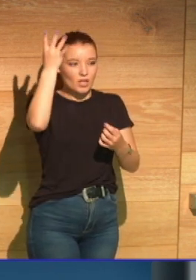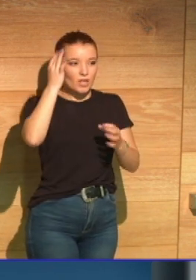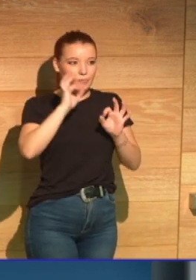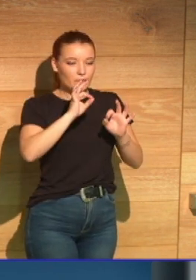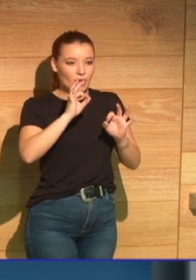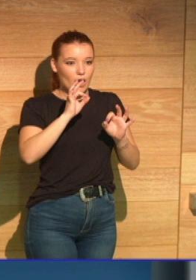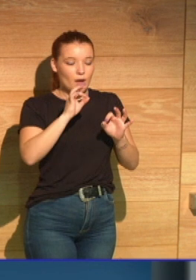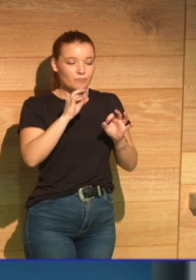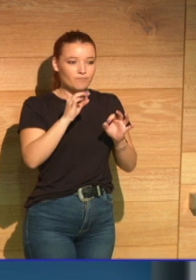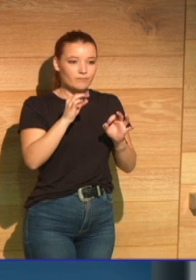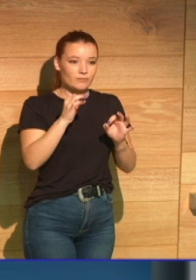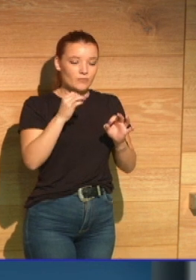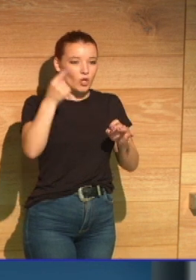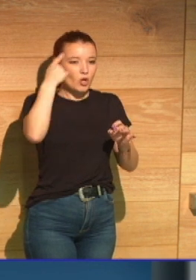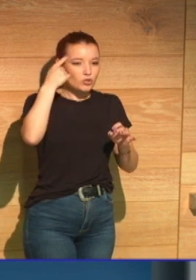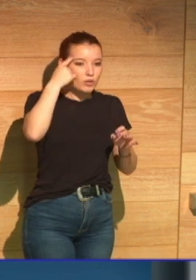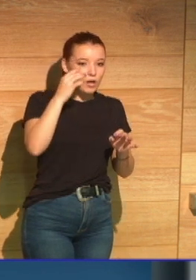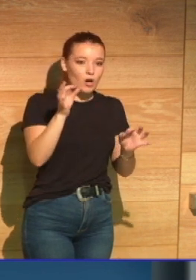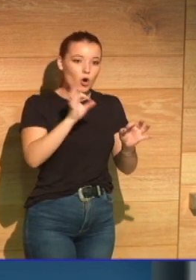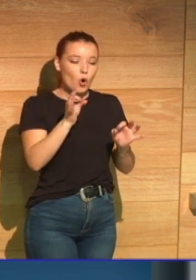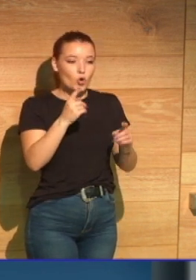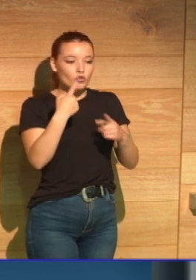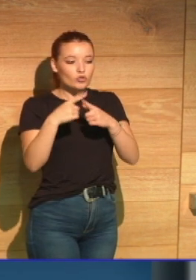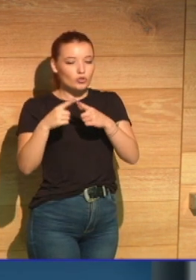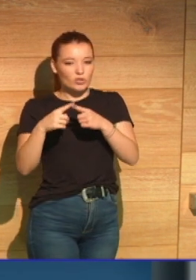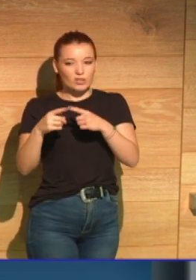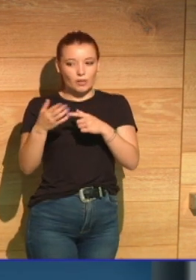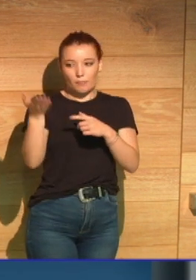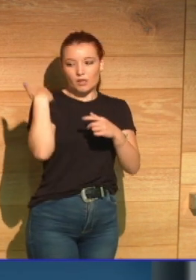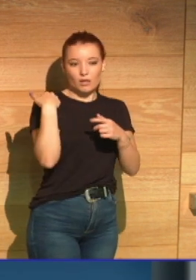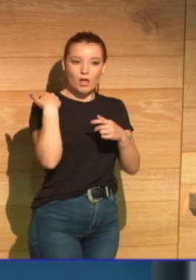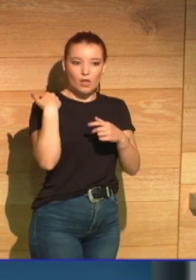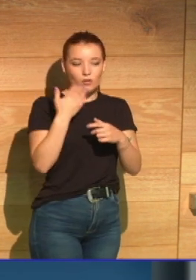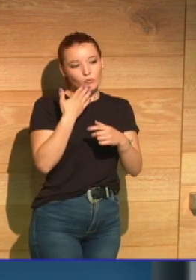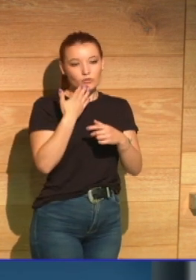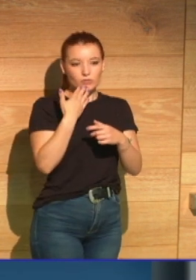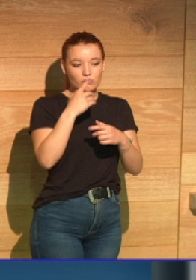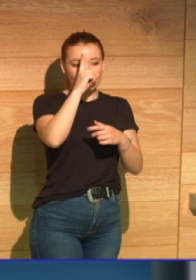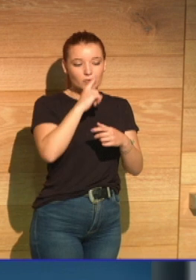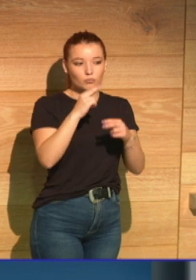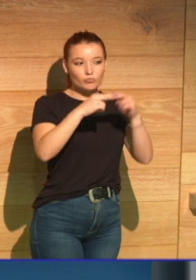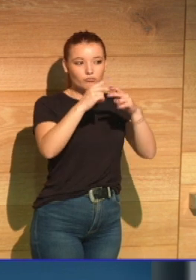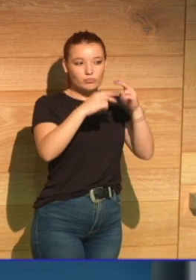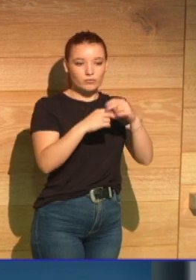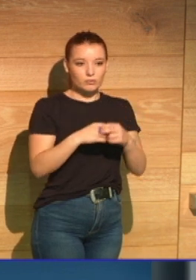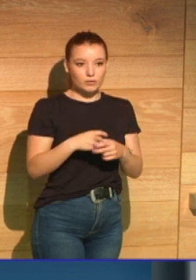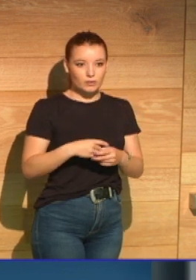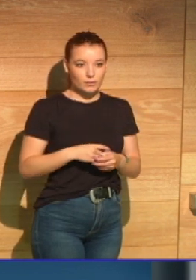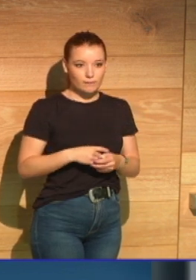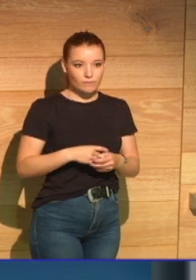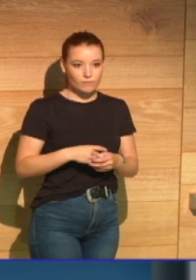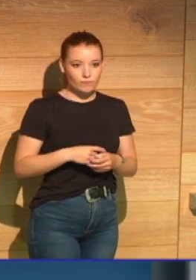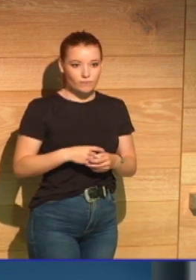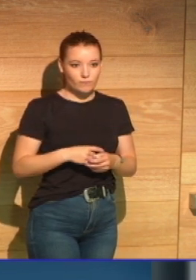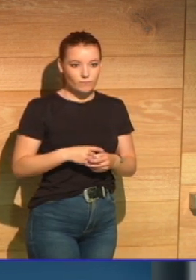que está en el pasado reinterpretado, recuperado en esta construcción de la imagen y en estos pequeños bits de significado que se construyen